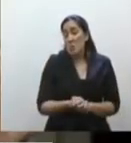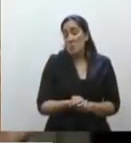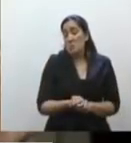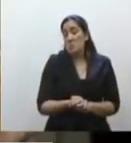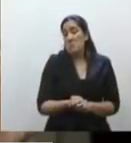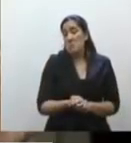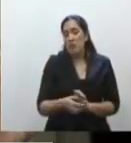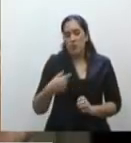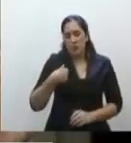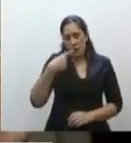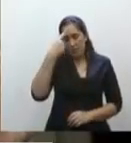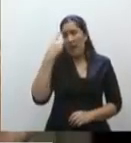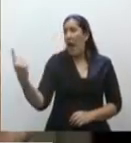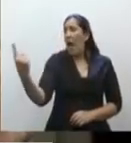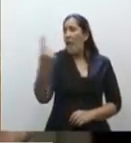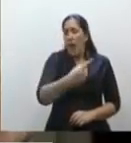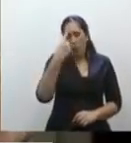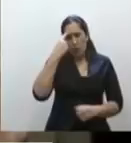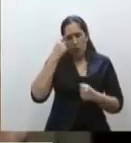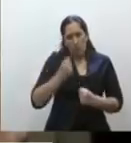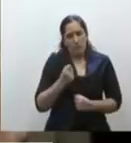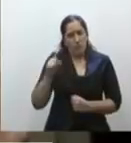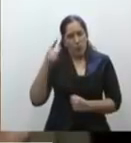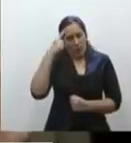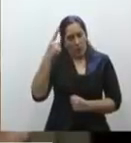con todas las convicciones de cada uno,